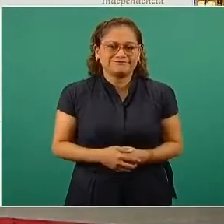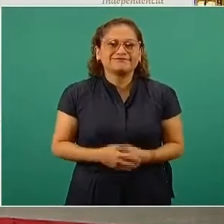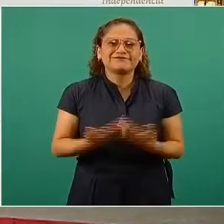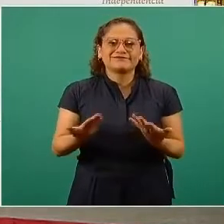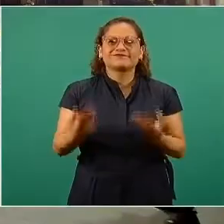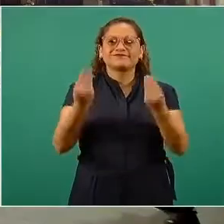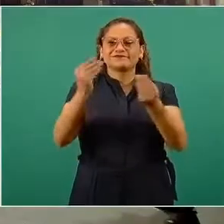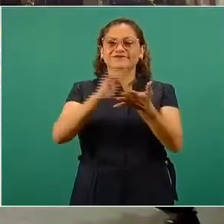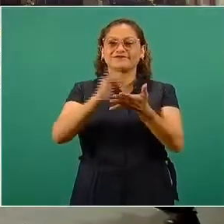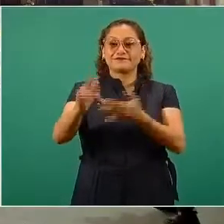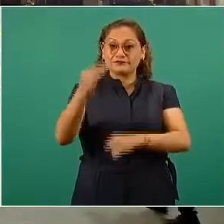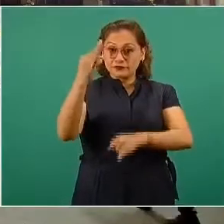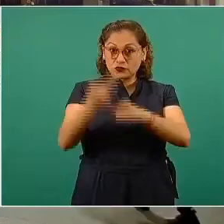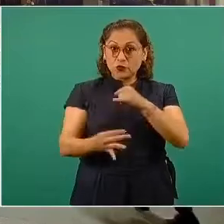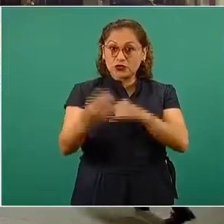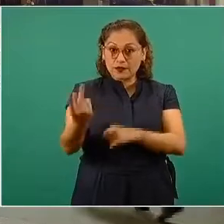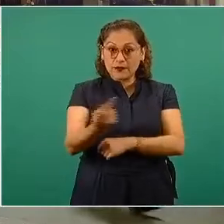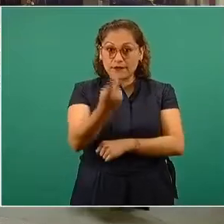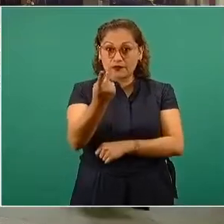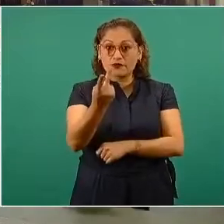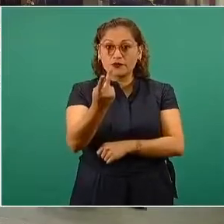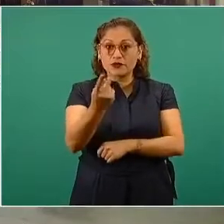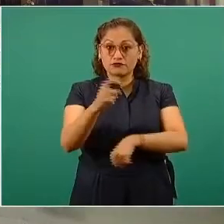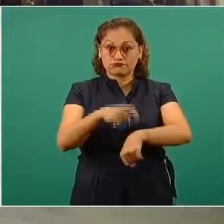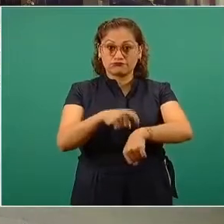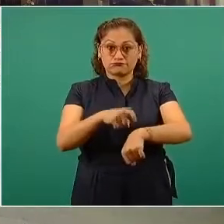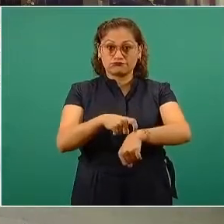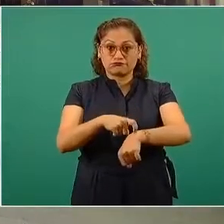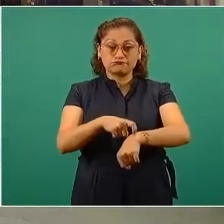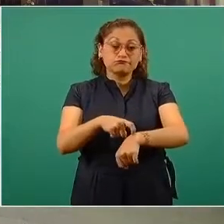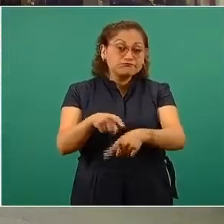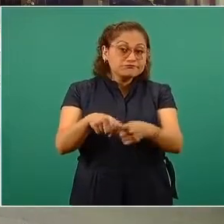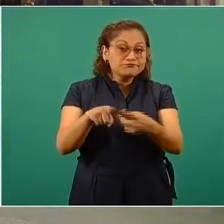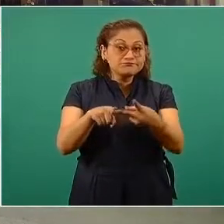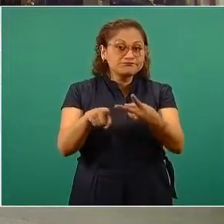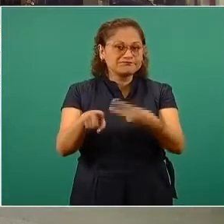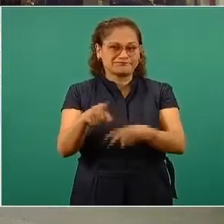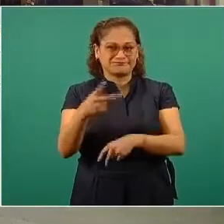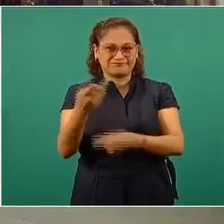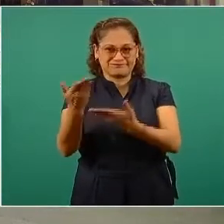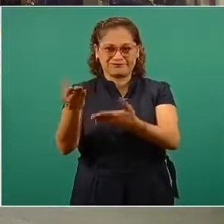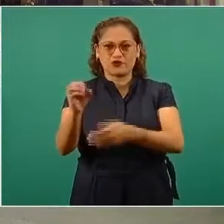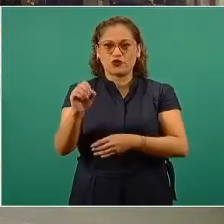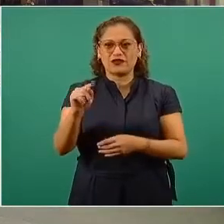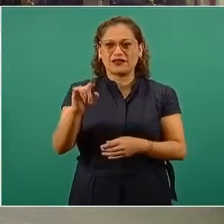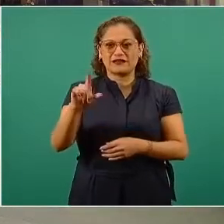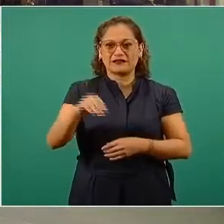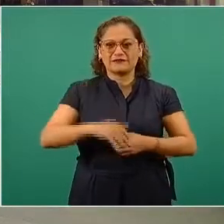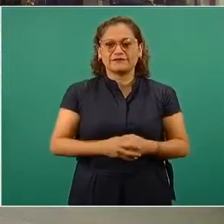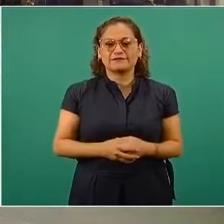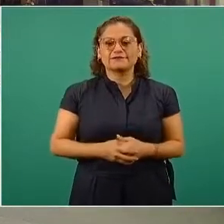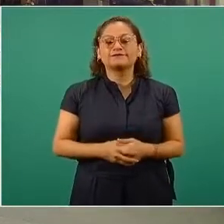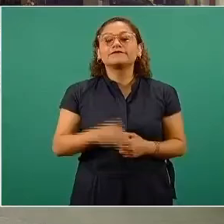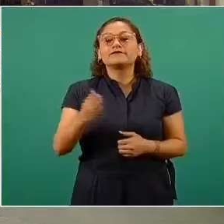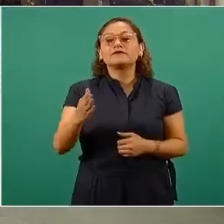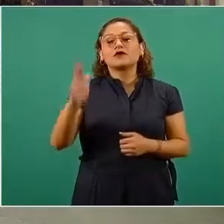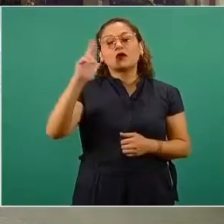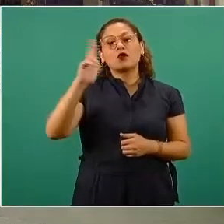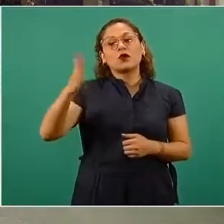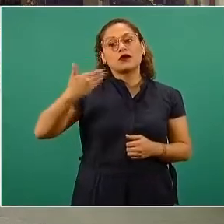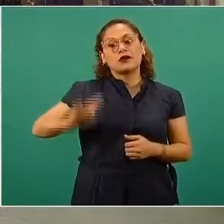Creo que nos da tiempo de una última pregunta y quizá dos si le damos a Otilia Carvajal. Buenas noches, Sergio Noble de Pulso